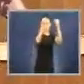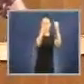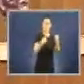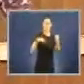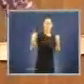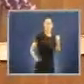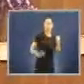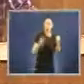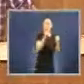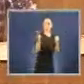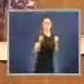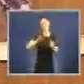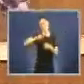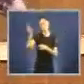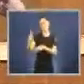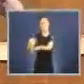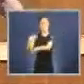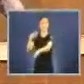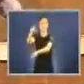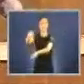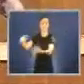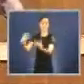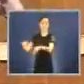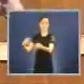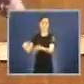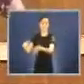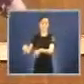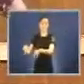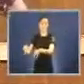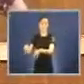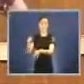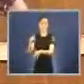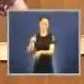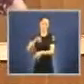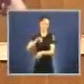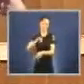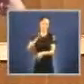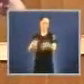fortunas, perxudican unha vez máis a maioría. Son unha dupla